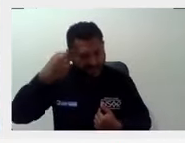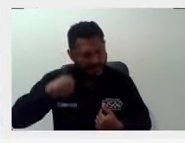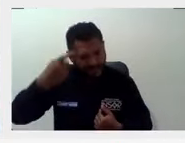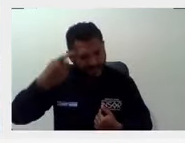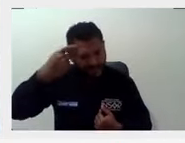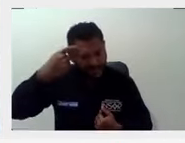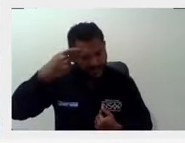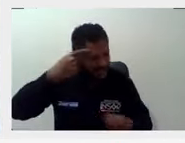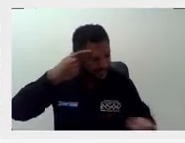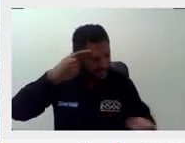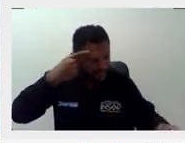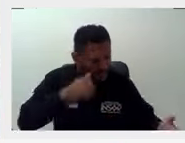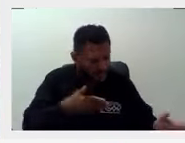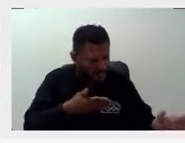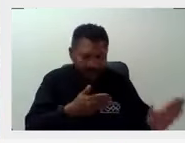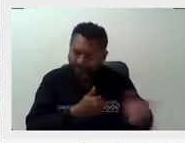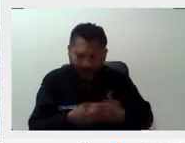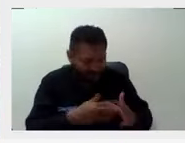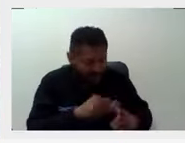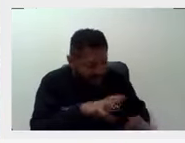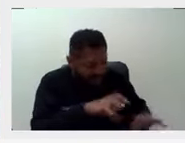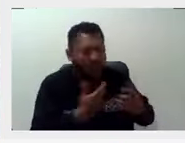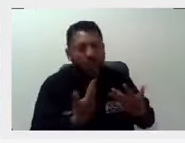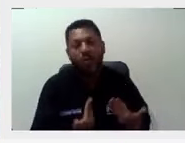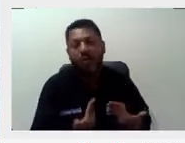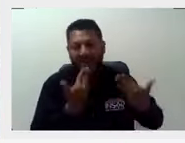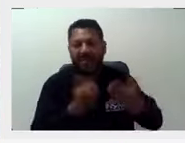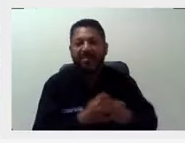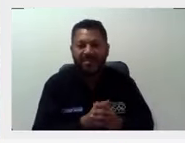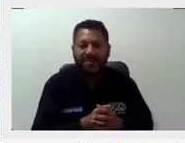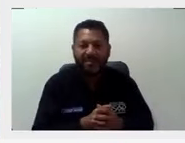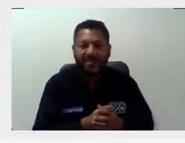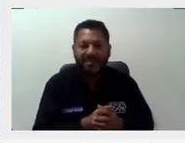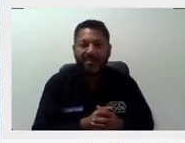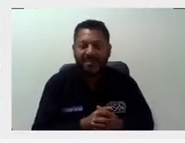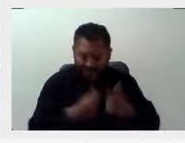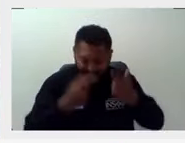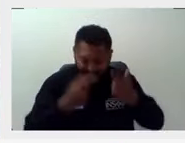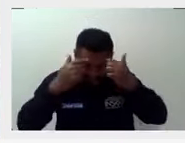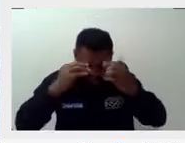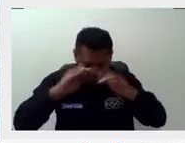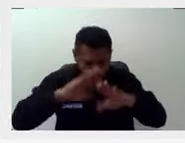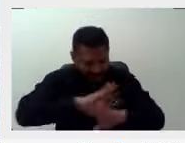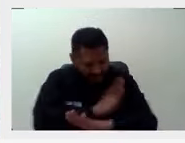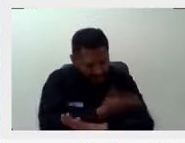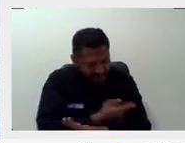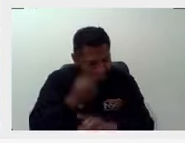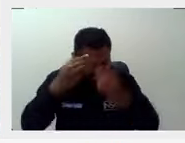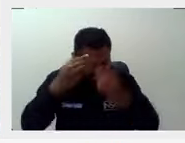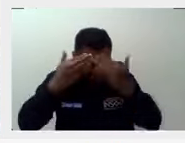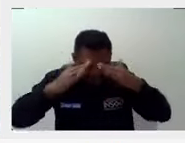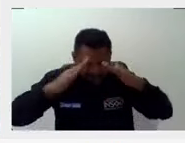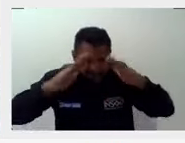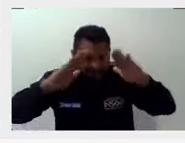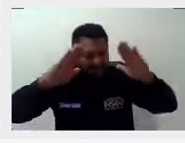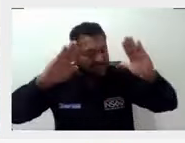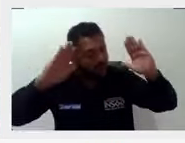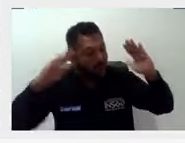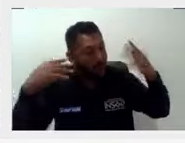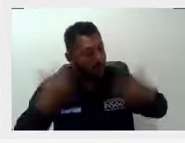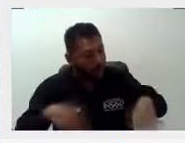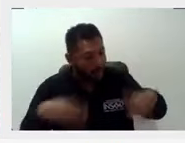misma dirección. Entonces, tendremos la mente abierta para mirar esas habilidades que a veces no podemos ver